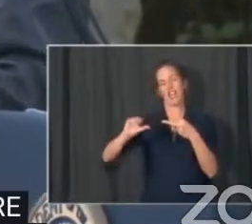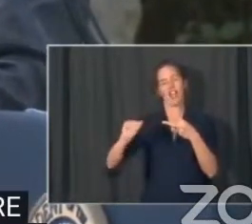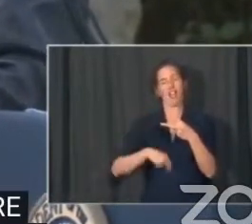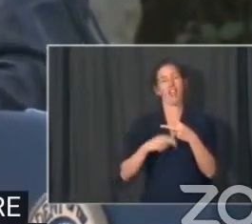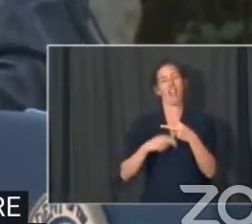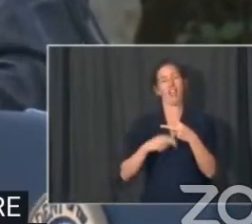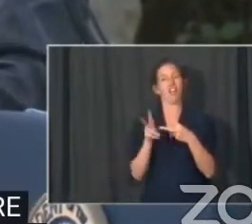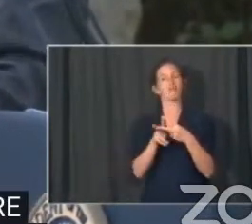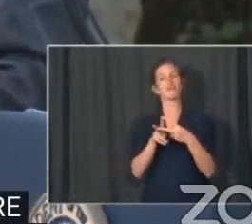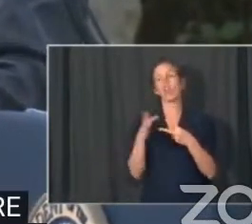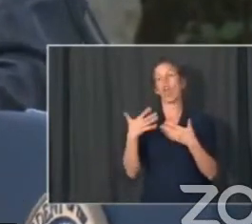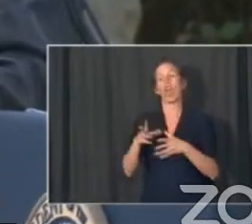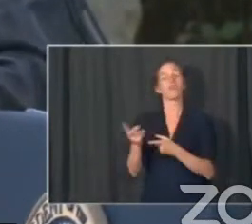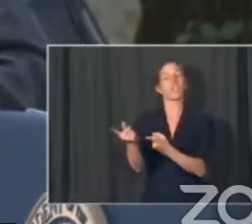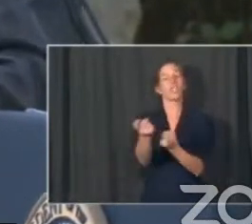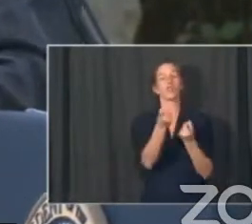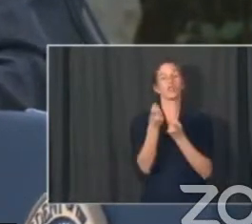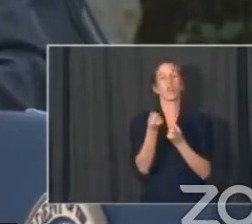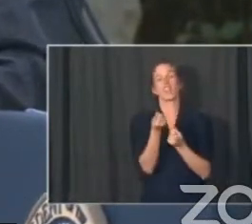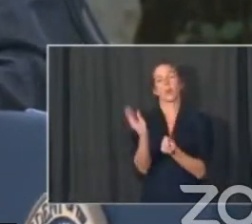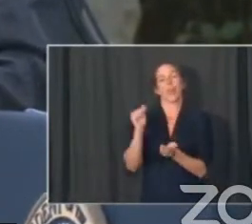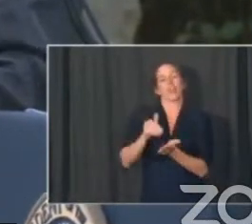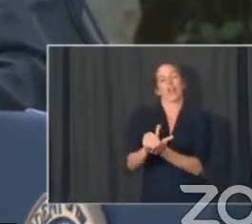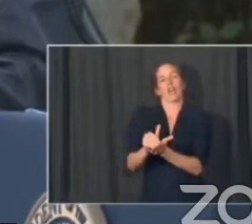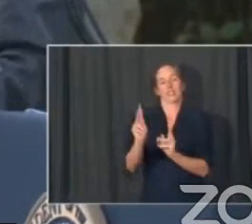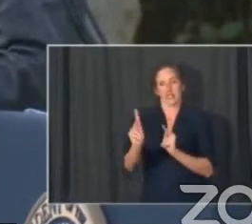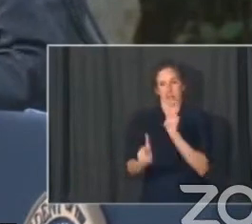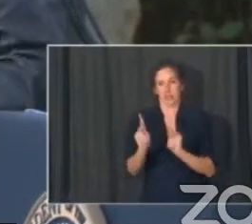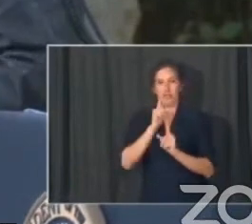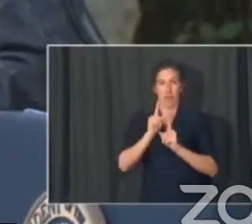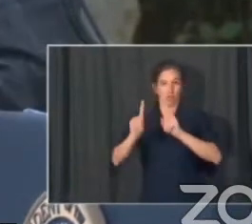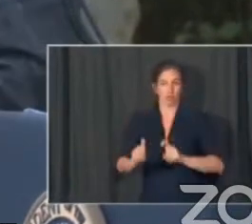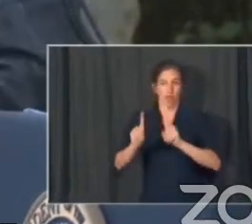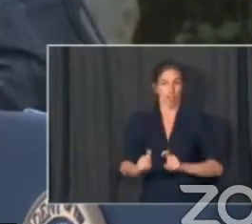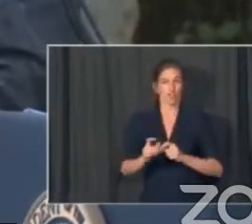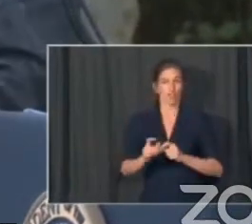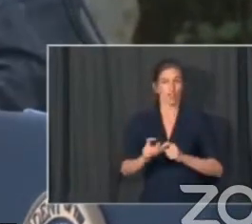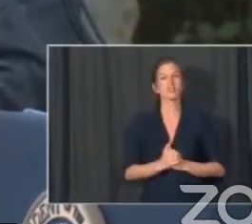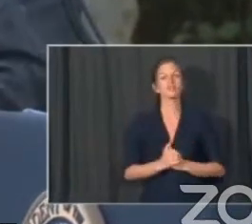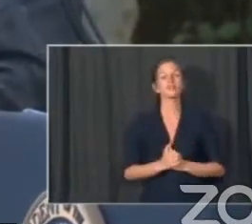de ensayo. Johnson Johnson y su vacuna